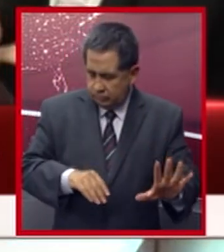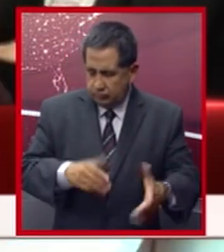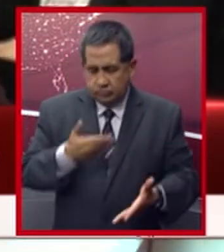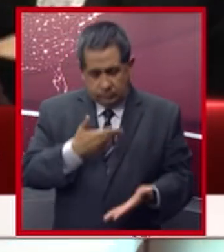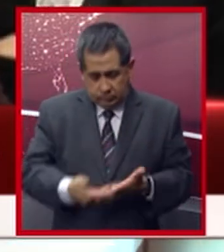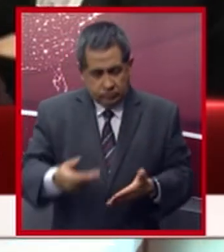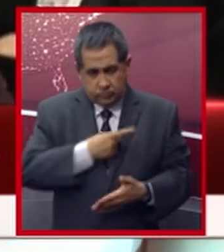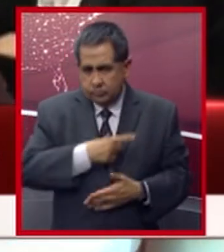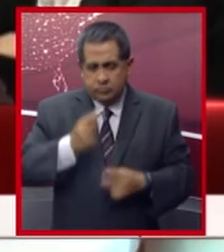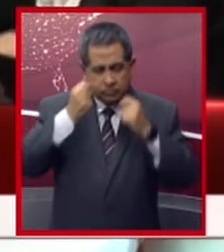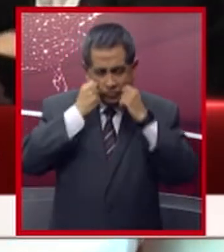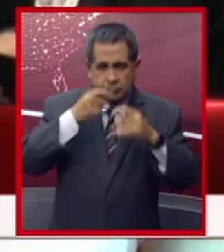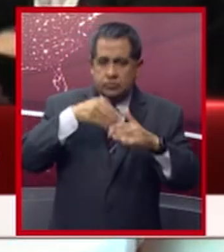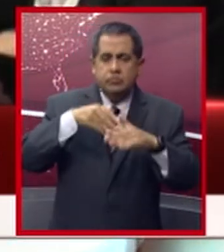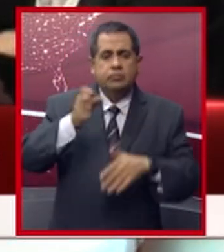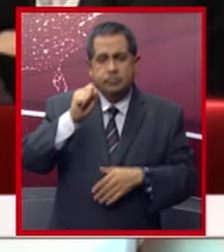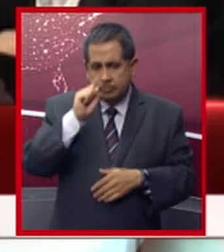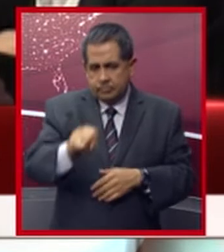recibirlos,